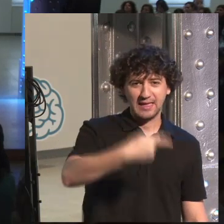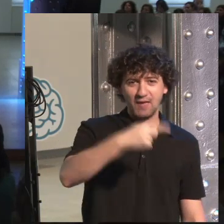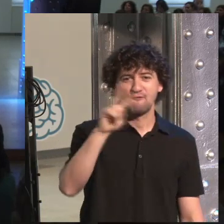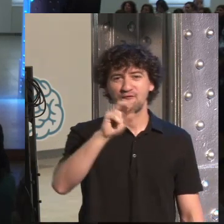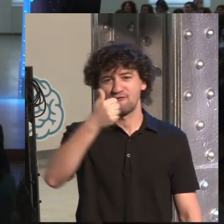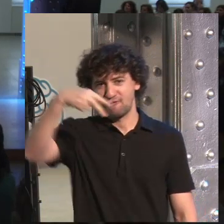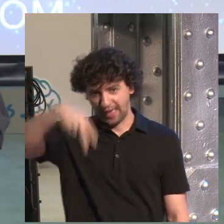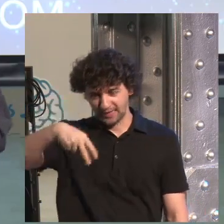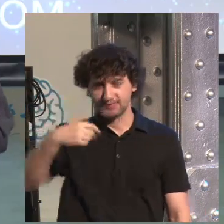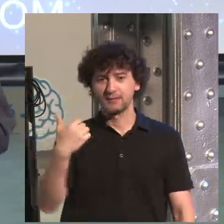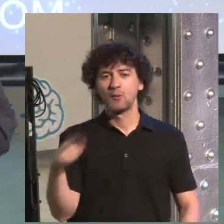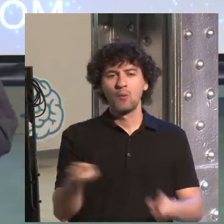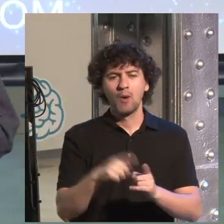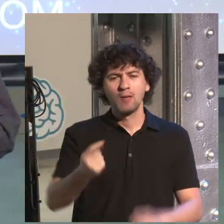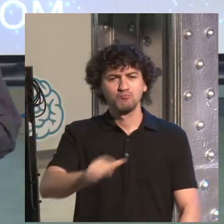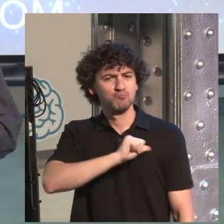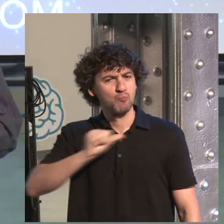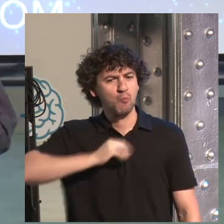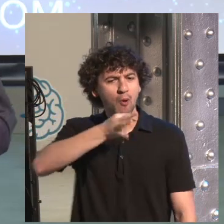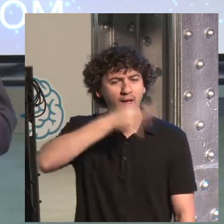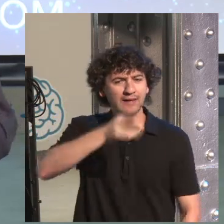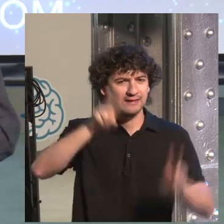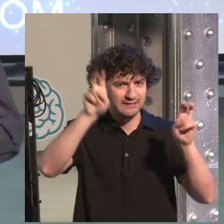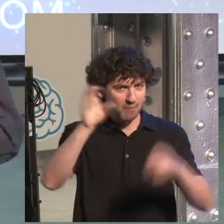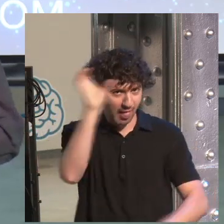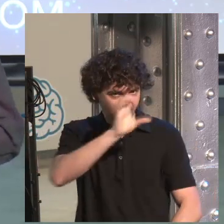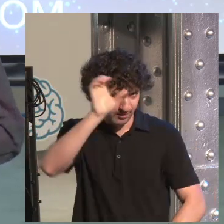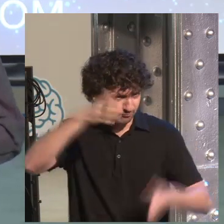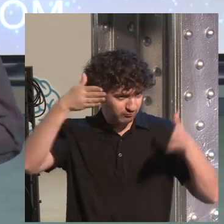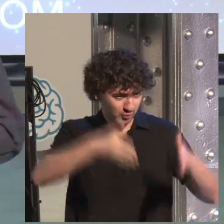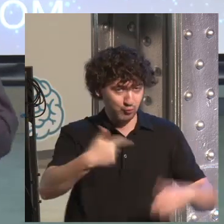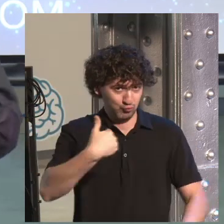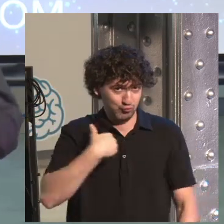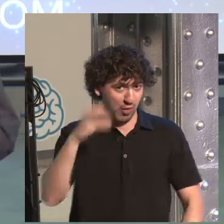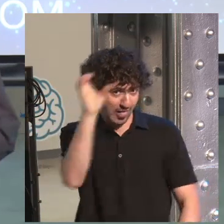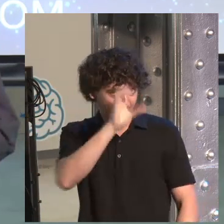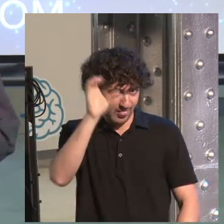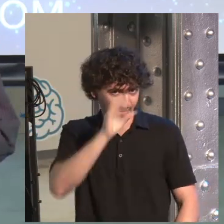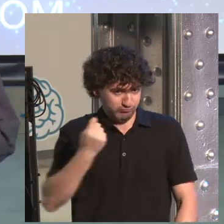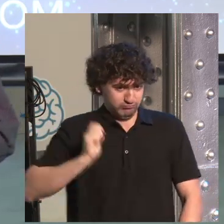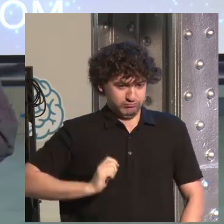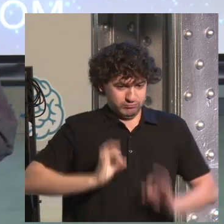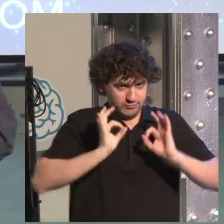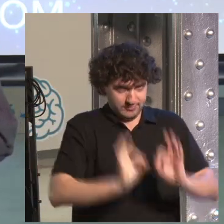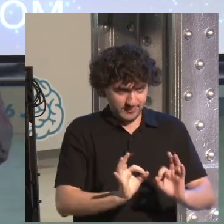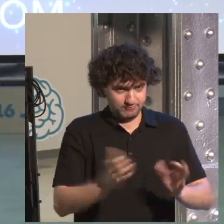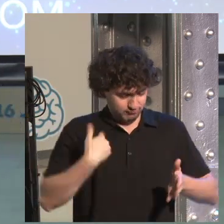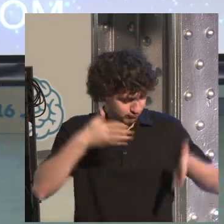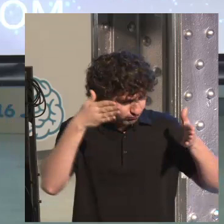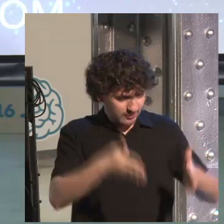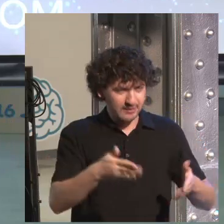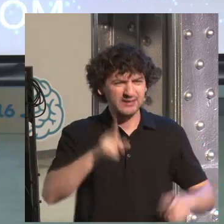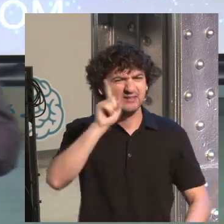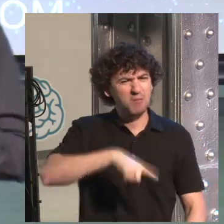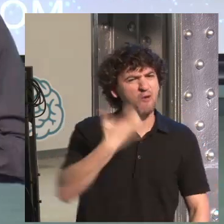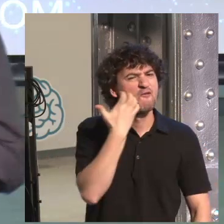somos monologuistas científicos. Y yo soy científico. Soy científico y además soy friki,